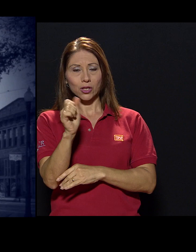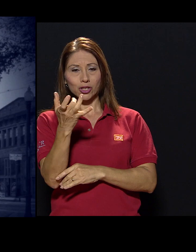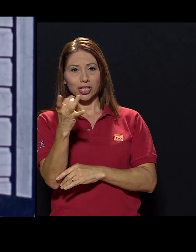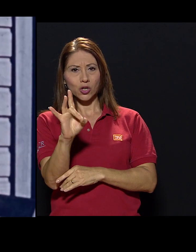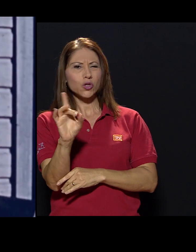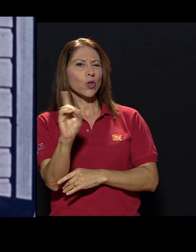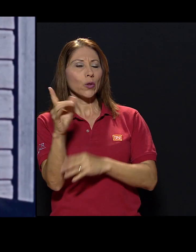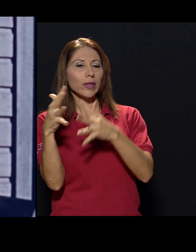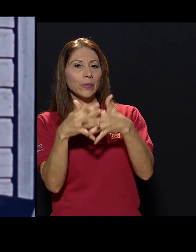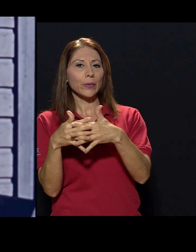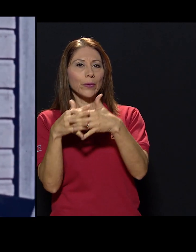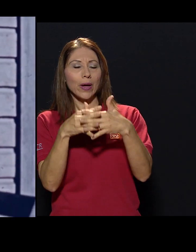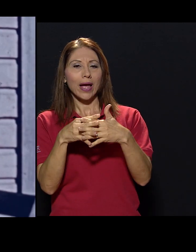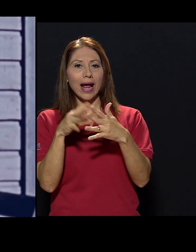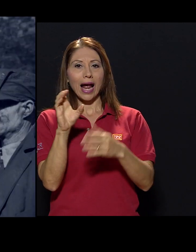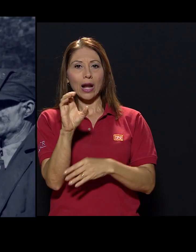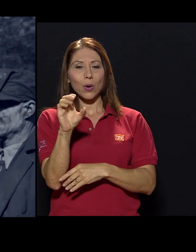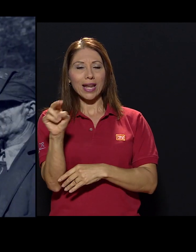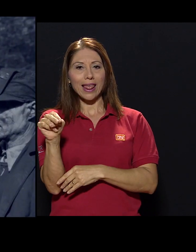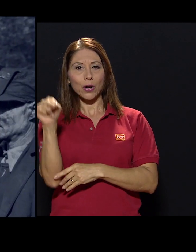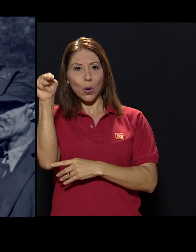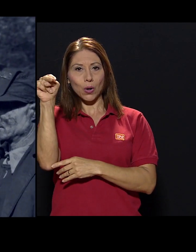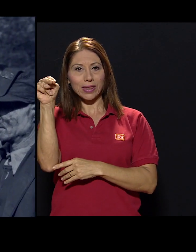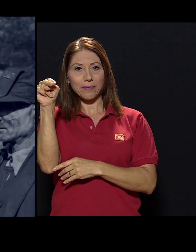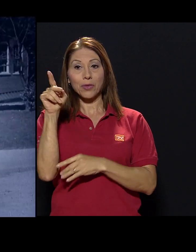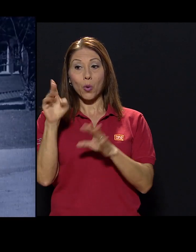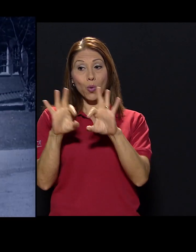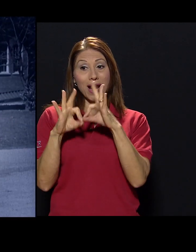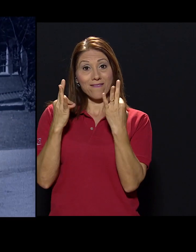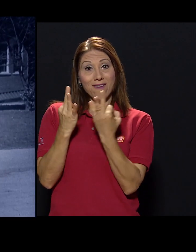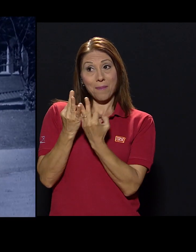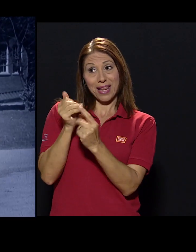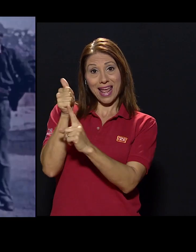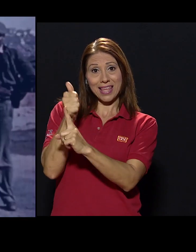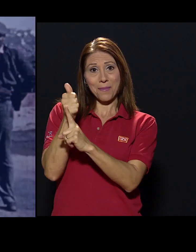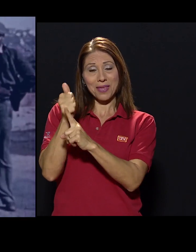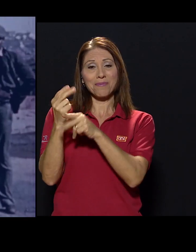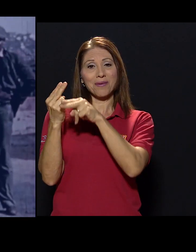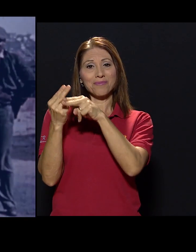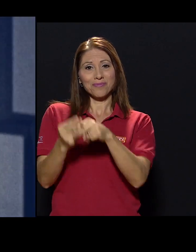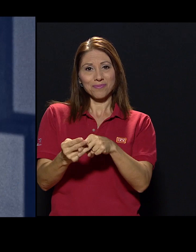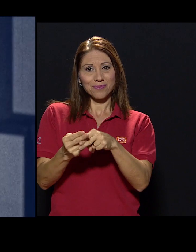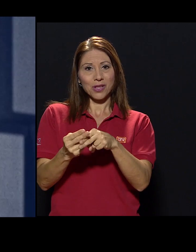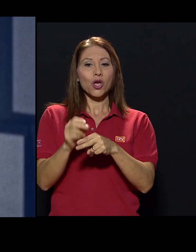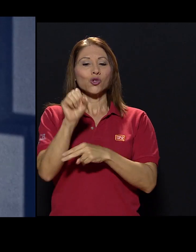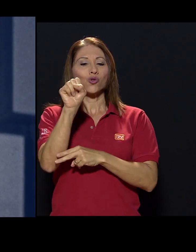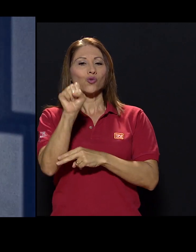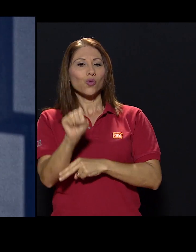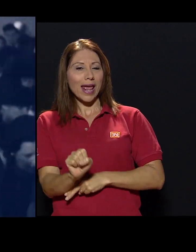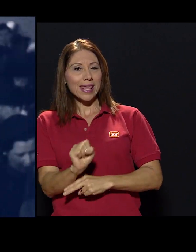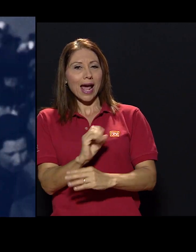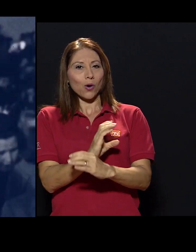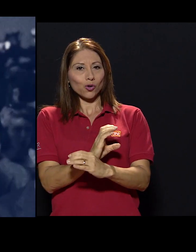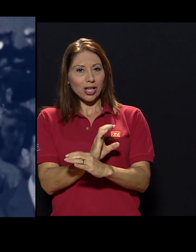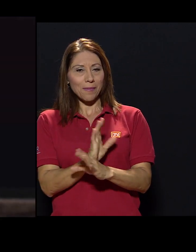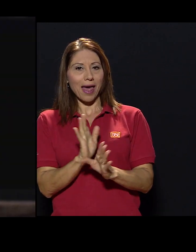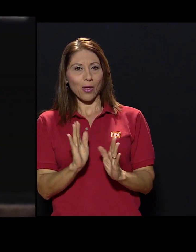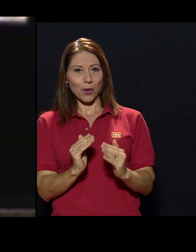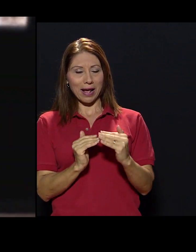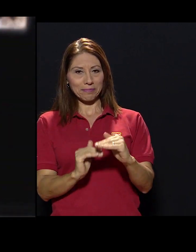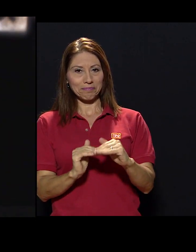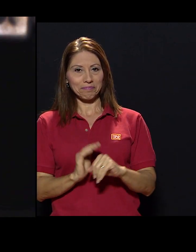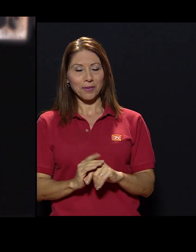Vox Vox Vox Vox Nace en el año 1918 En Carolina del Norte En medio de una familia Que ella misma